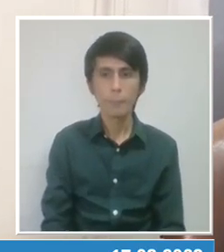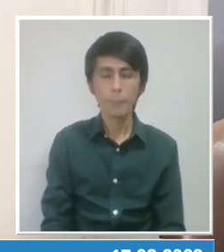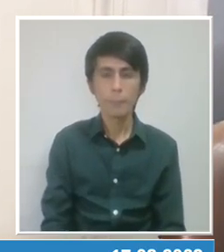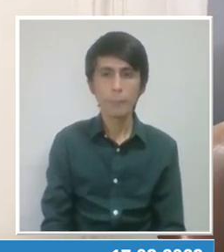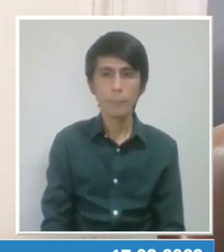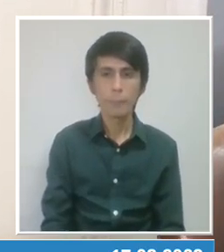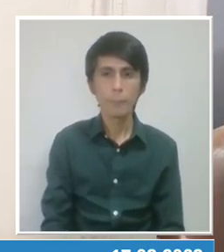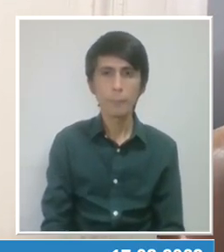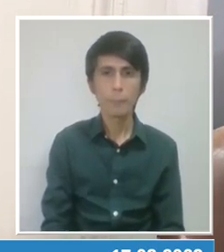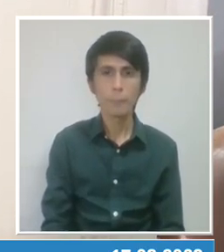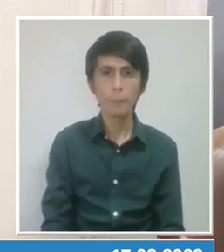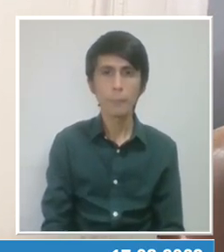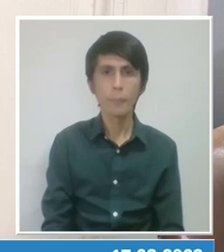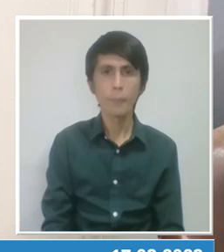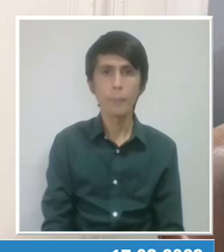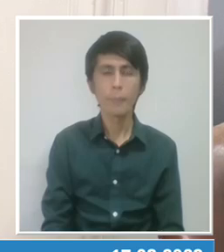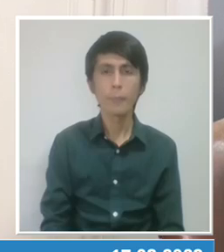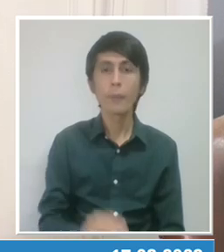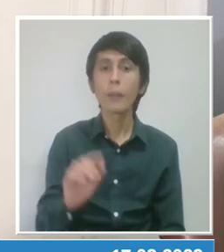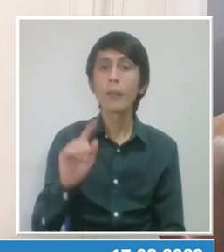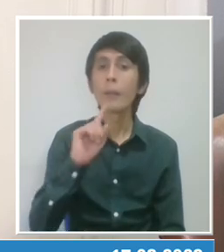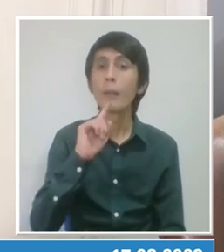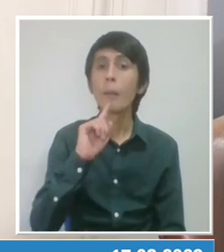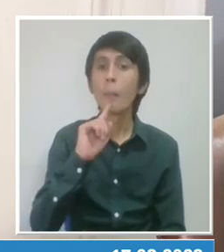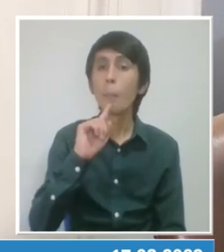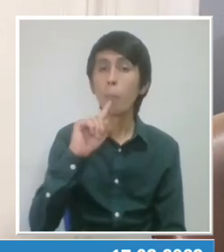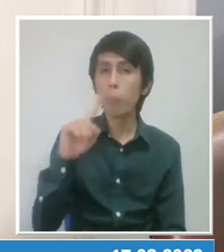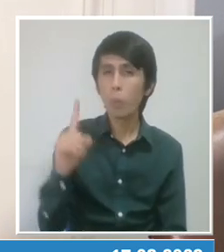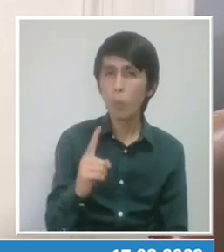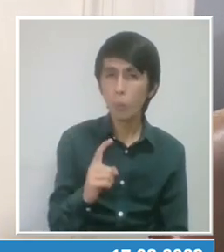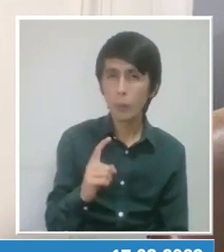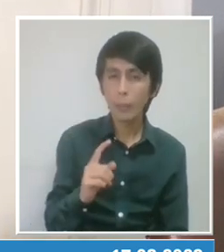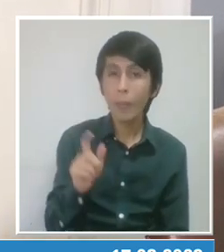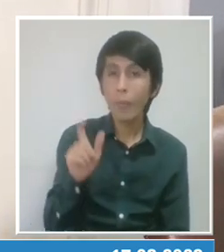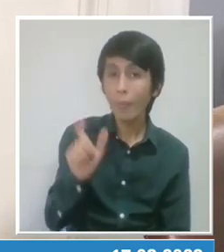En relación con la pregunta de la comisionada Fuensalida,